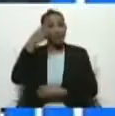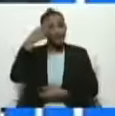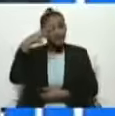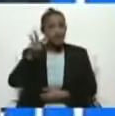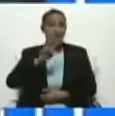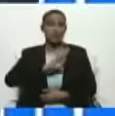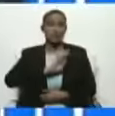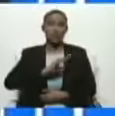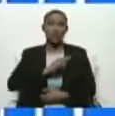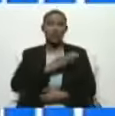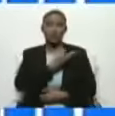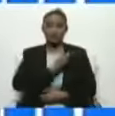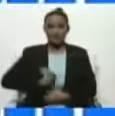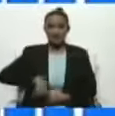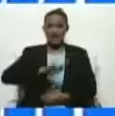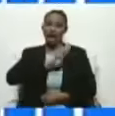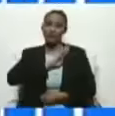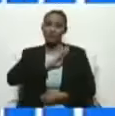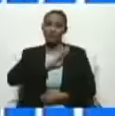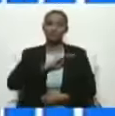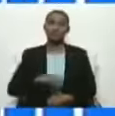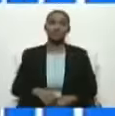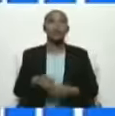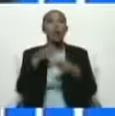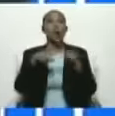Miren este titular del periódico El Financiero.